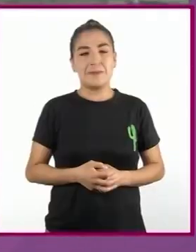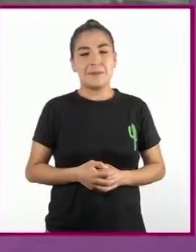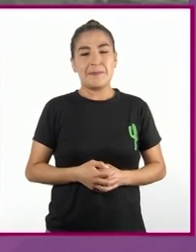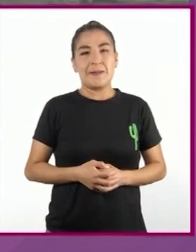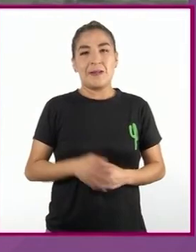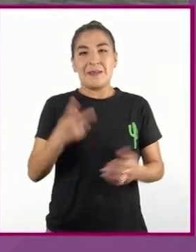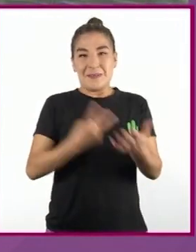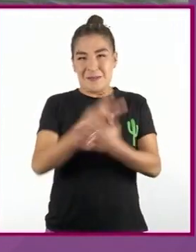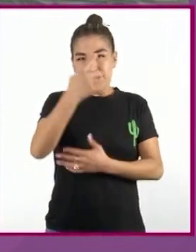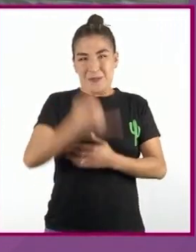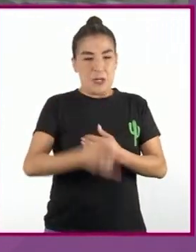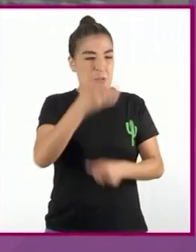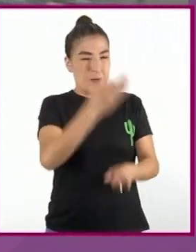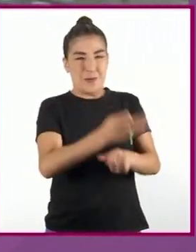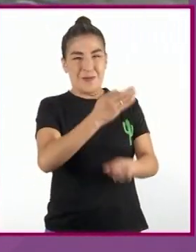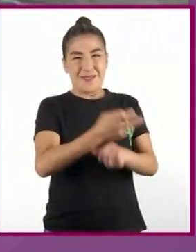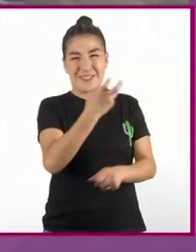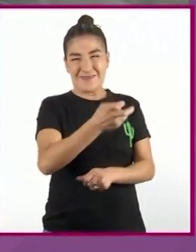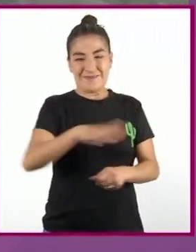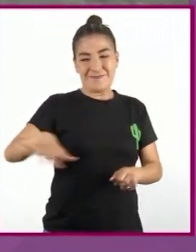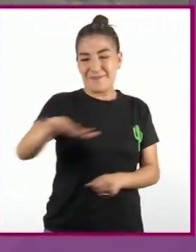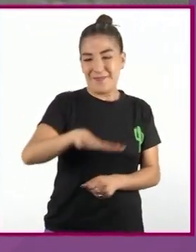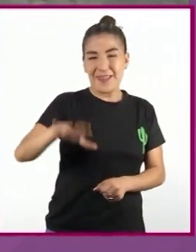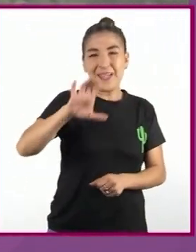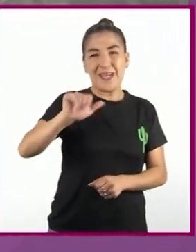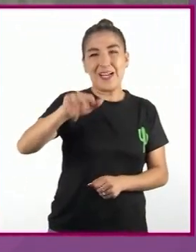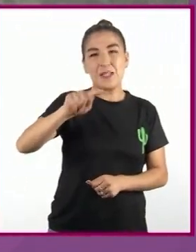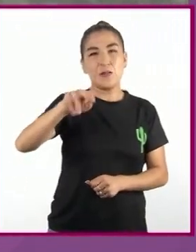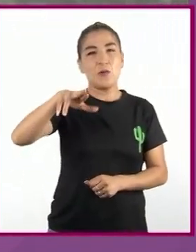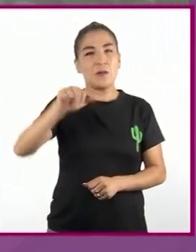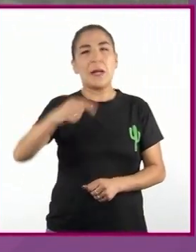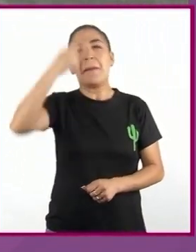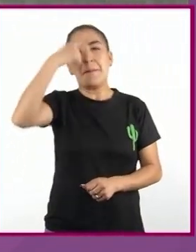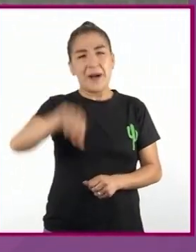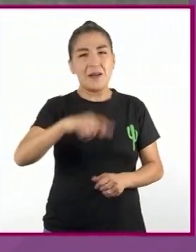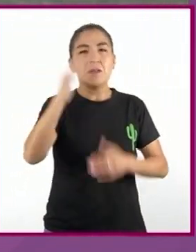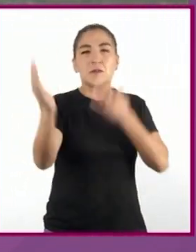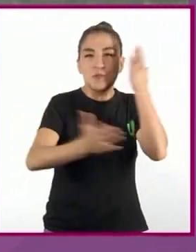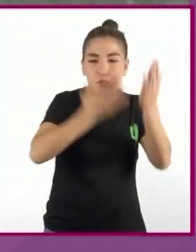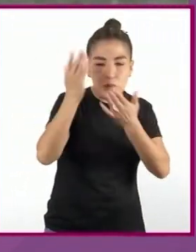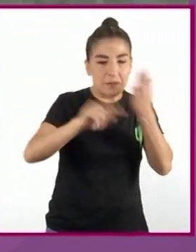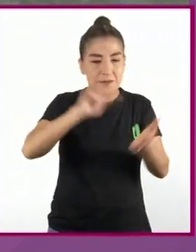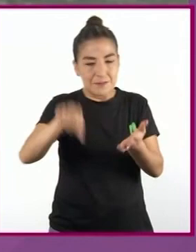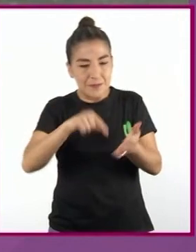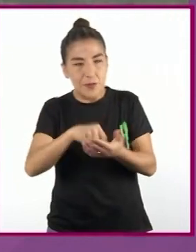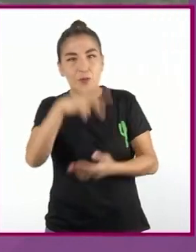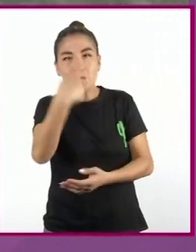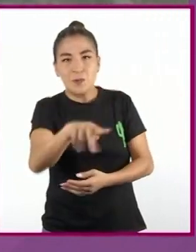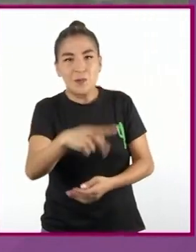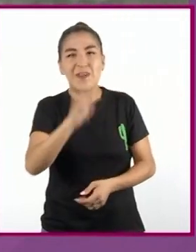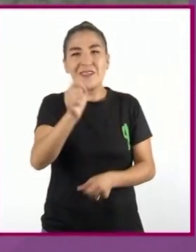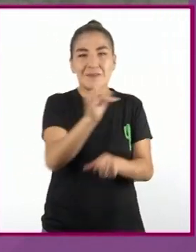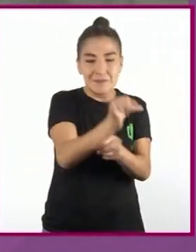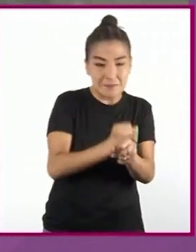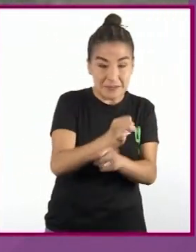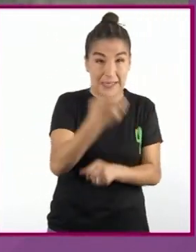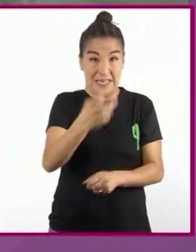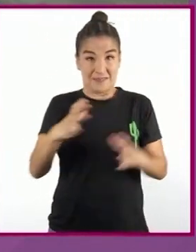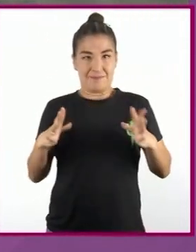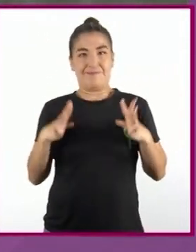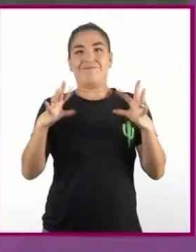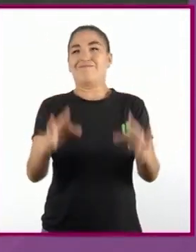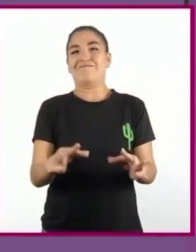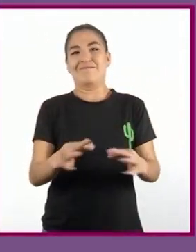Proyectos como este de Cantona, en estudiar una población con sus yacimientos, es pionero.